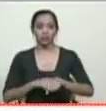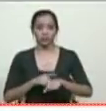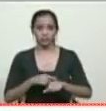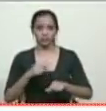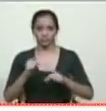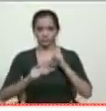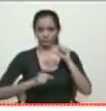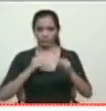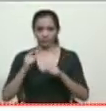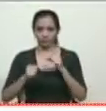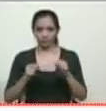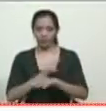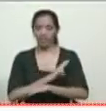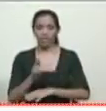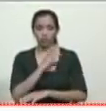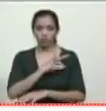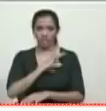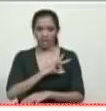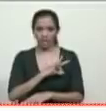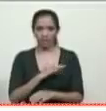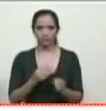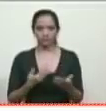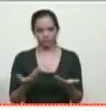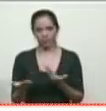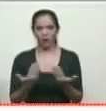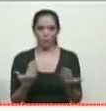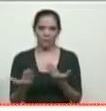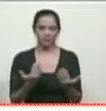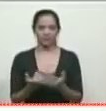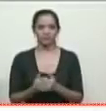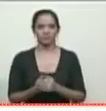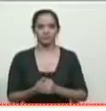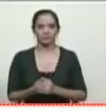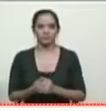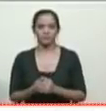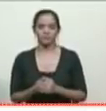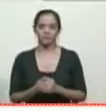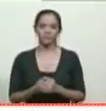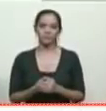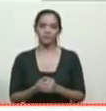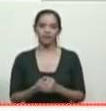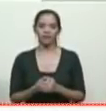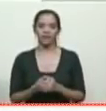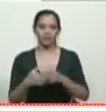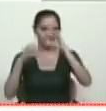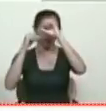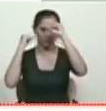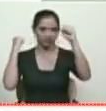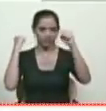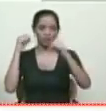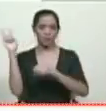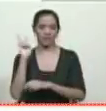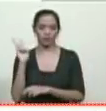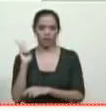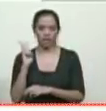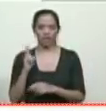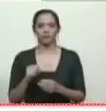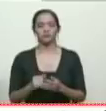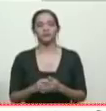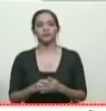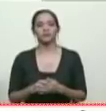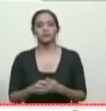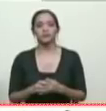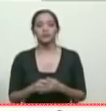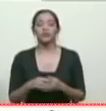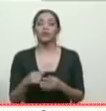sociales que vamos a compartir con nuestra invitada. Vamos de inmediato a la cuenta de Twitter de la Cancillería y el Canciller de Venezuela, Jorge Arreaza.